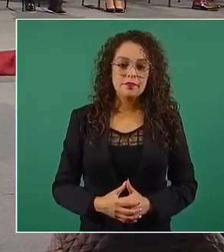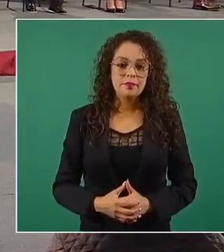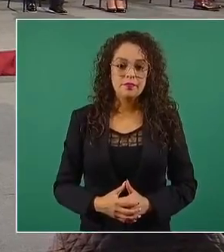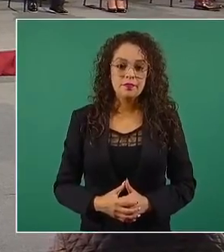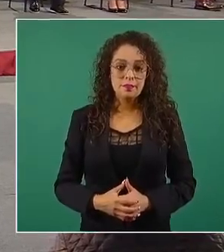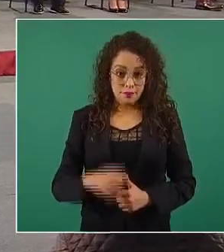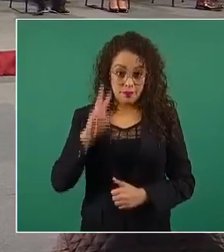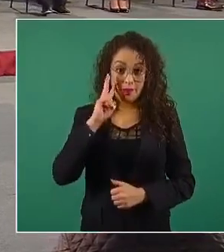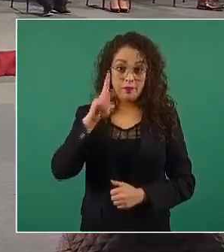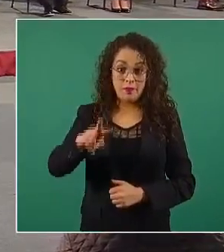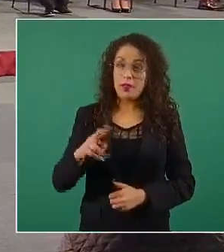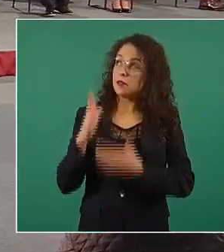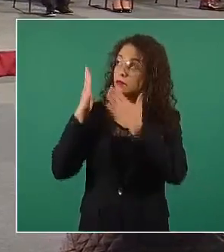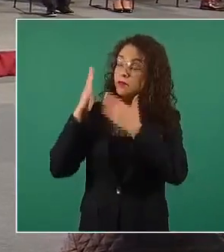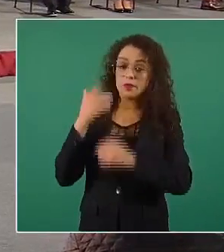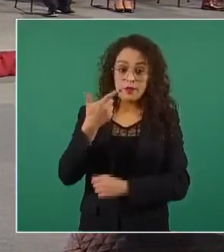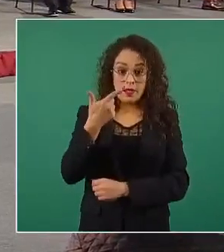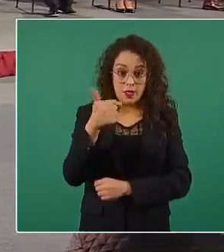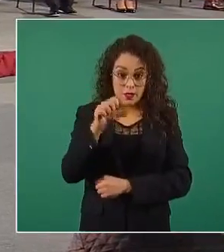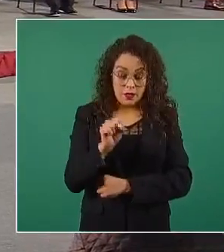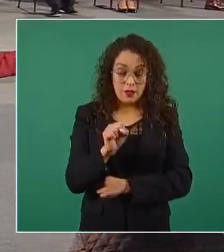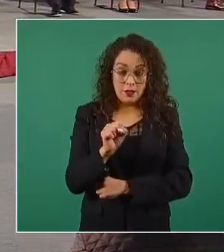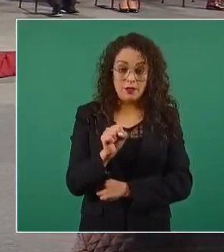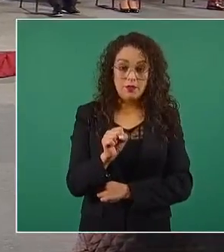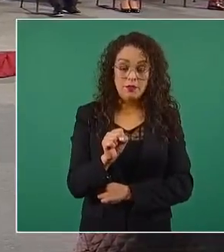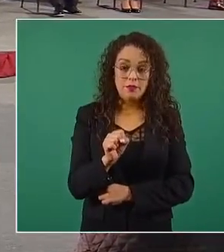Miren cómo venía el gas.